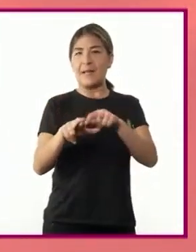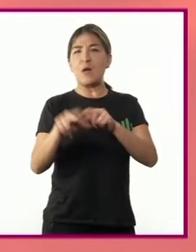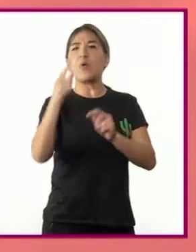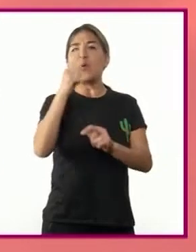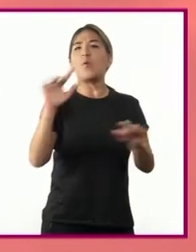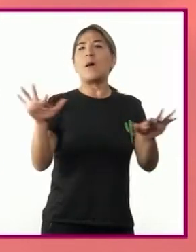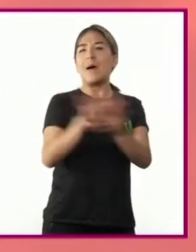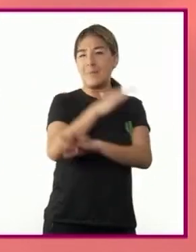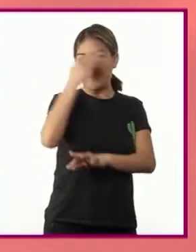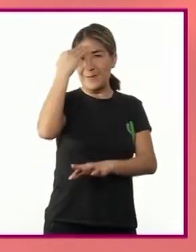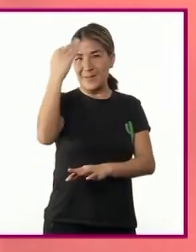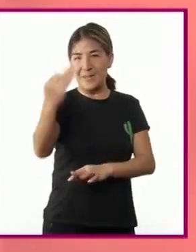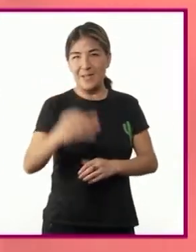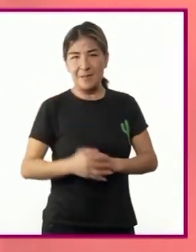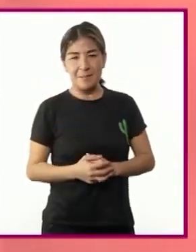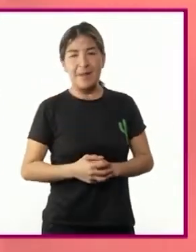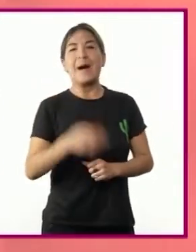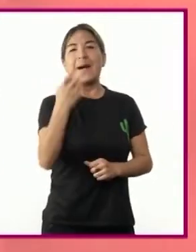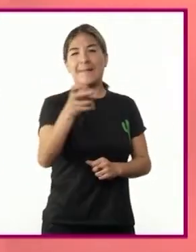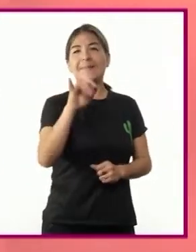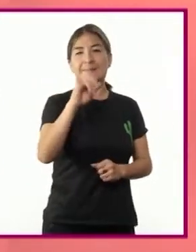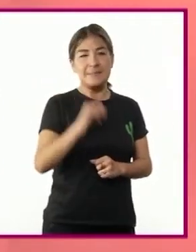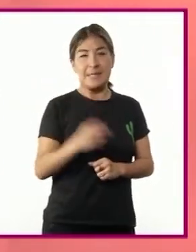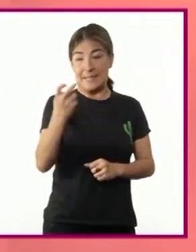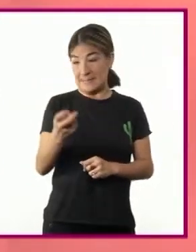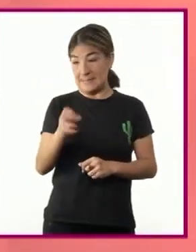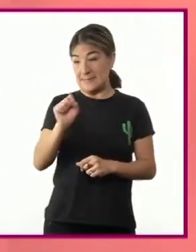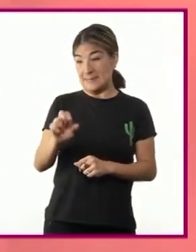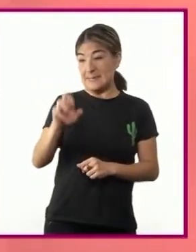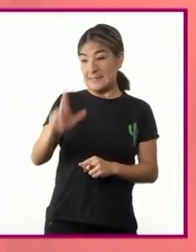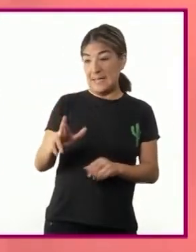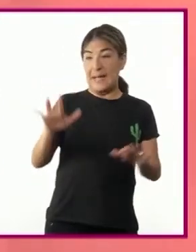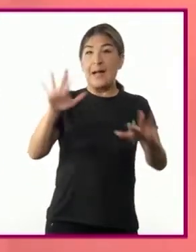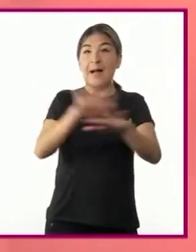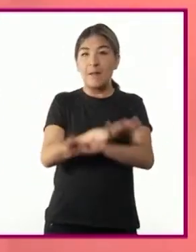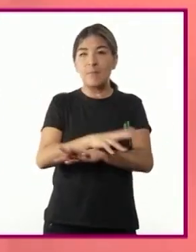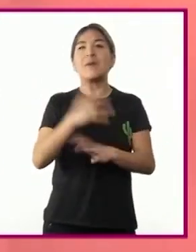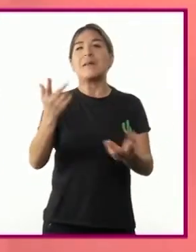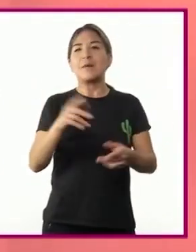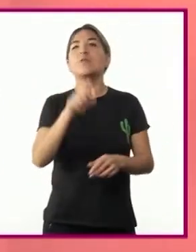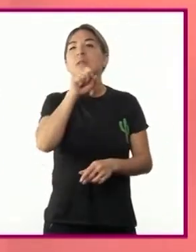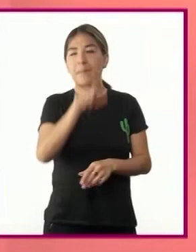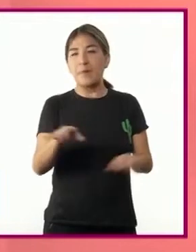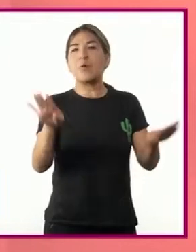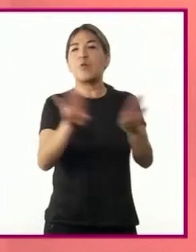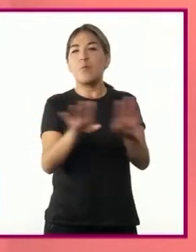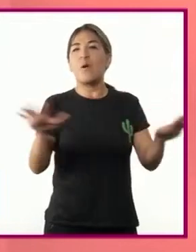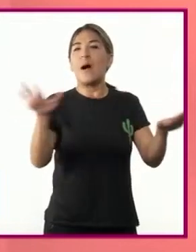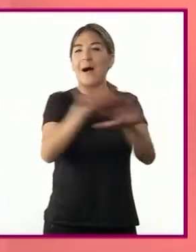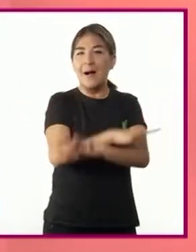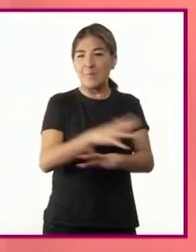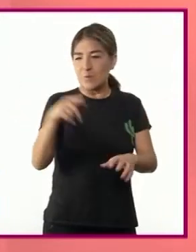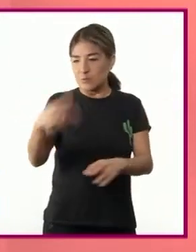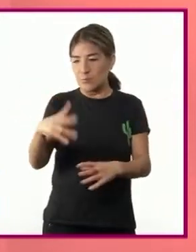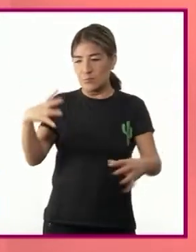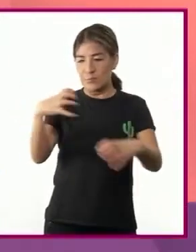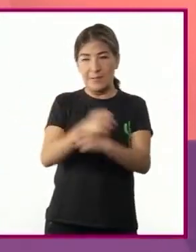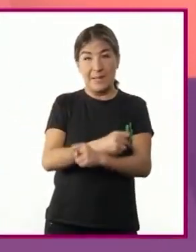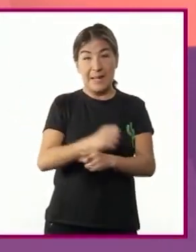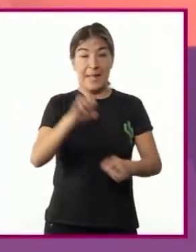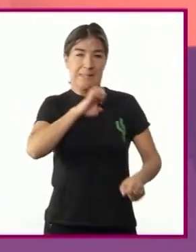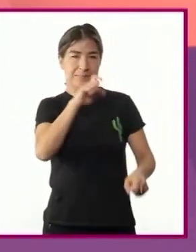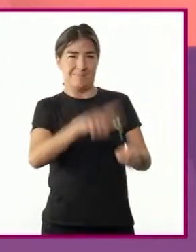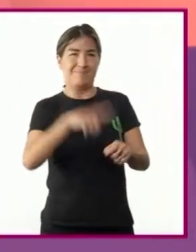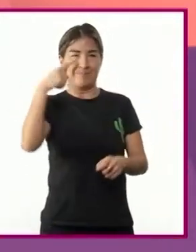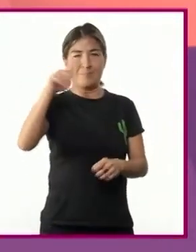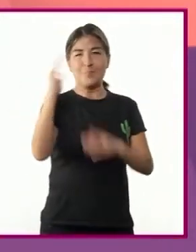el tiempo verbal. Sí, y ese cambio sutil genera un cambio de significado. Los especialistas de la lengua